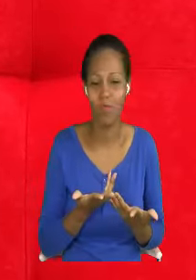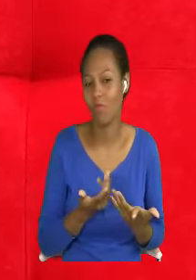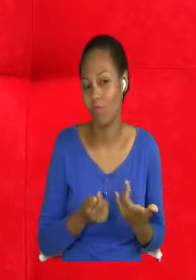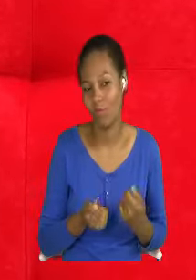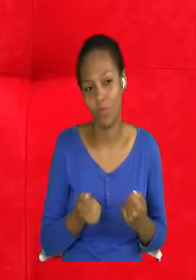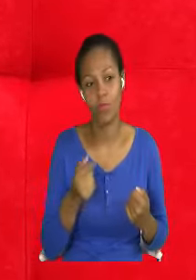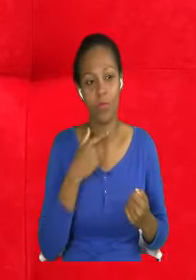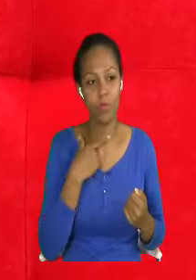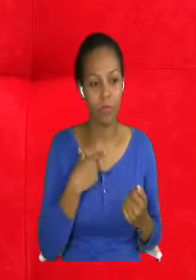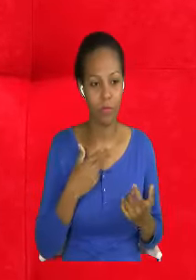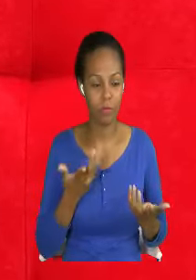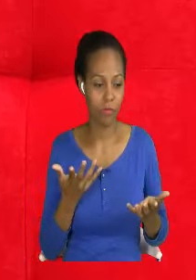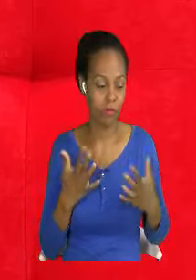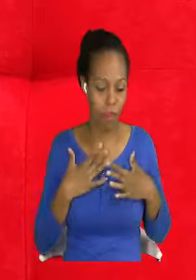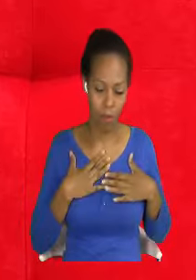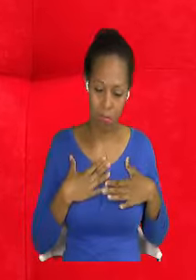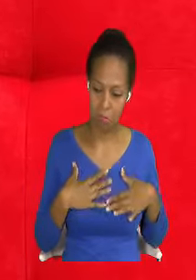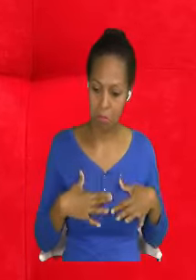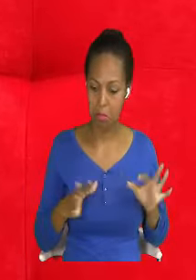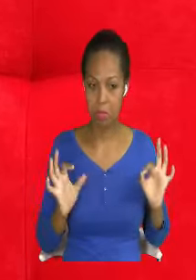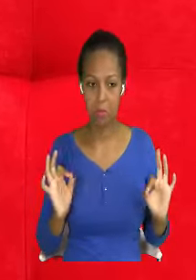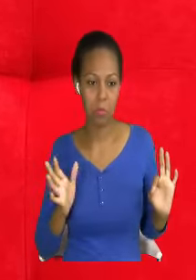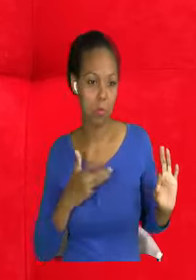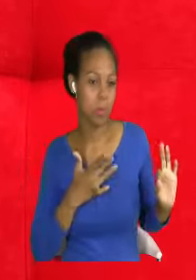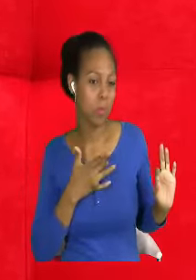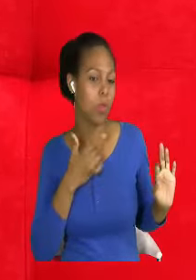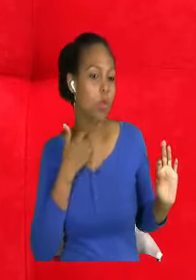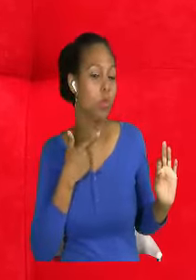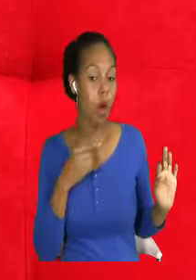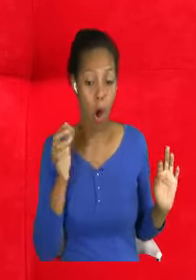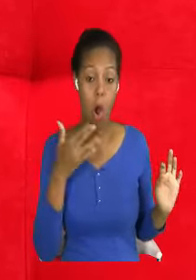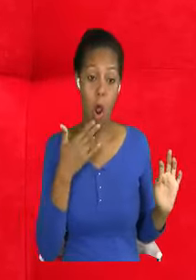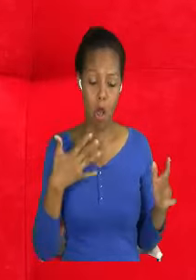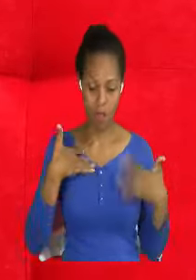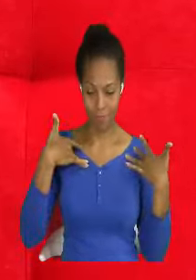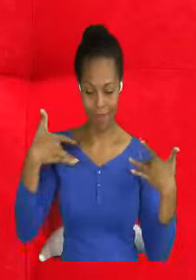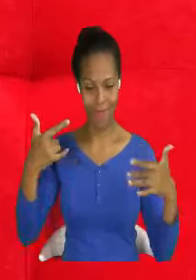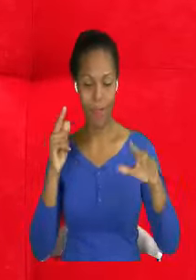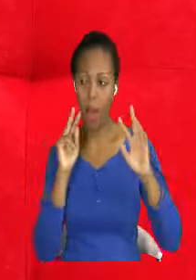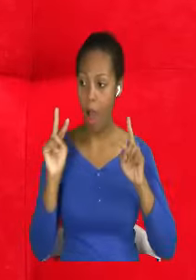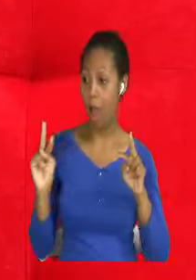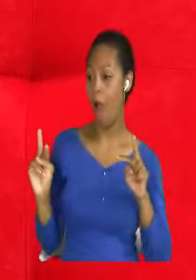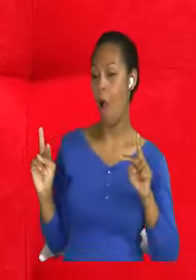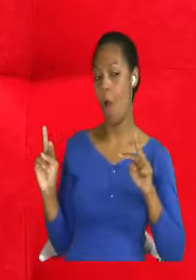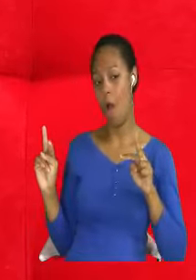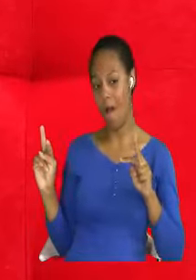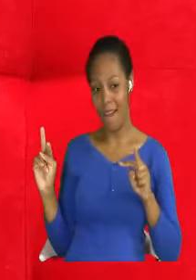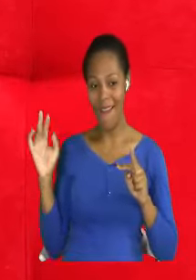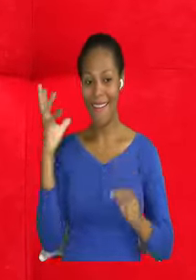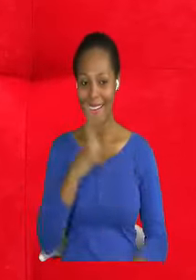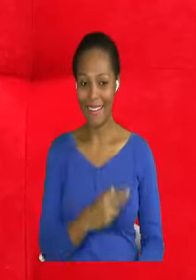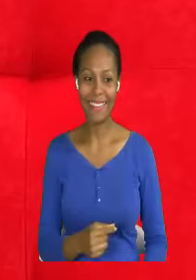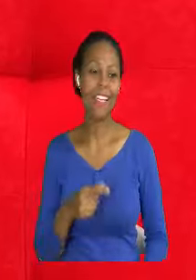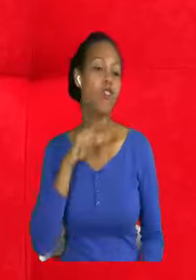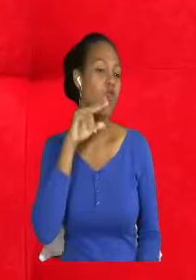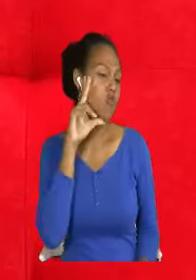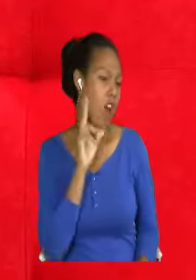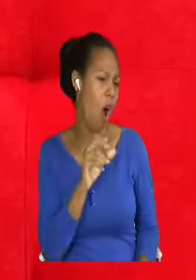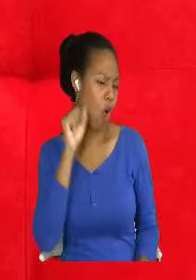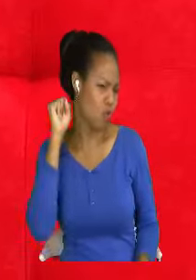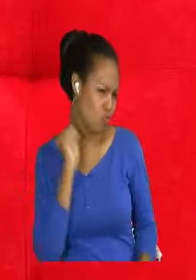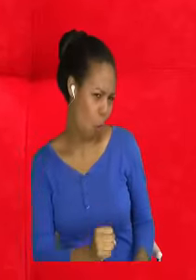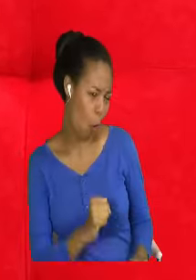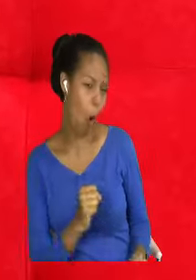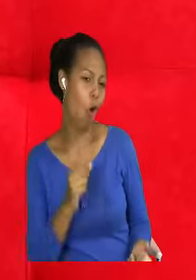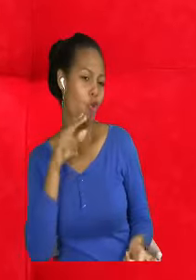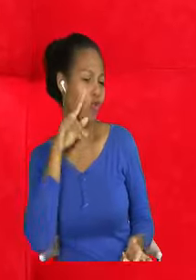las prendas cómodas, los colores llamativos, porque no solamente manejamos colores tierras, manejamos desde los rosados, los fucsias,